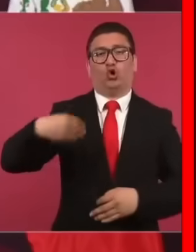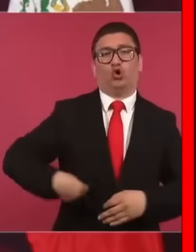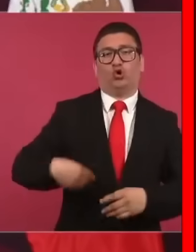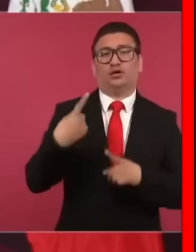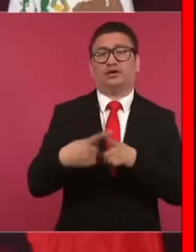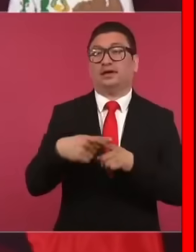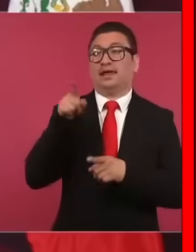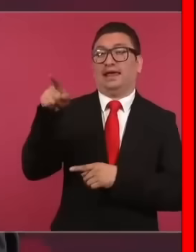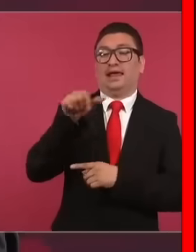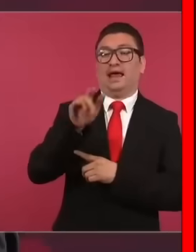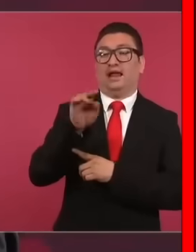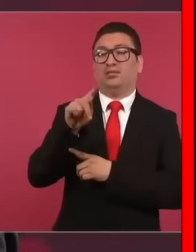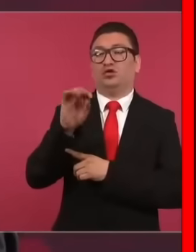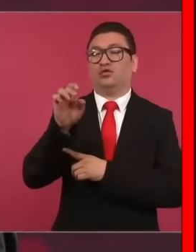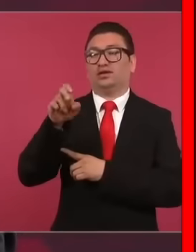Alberto Fernández,